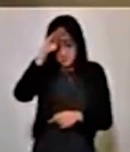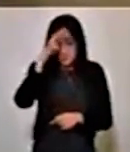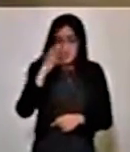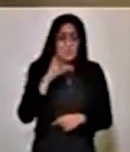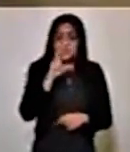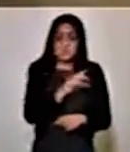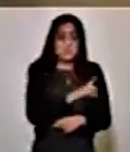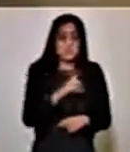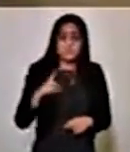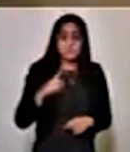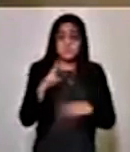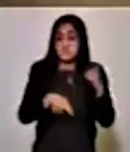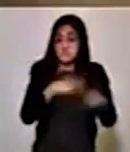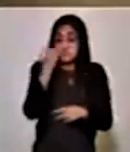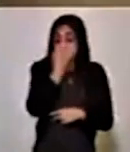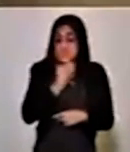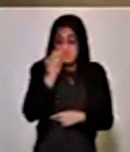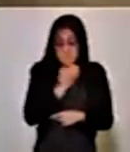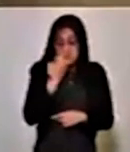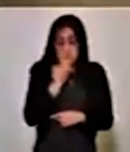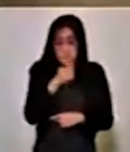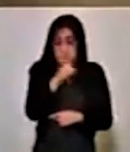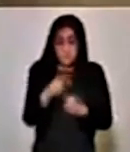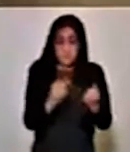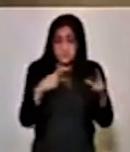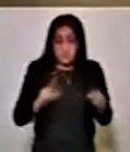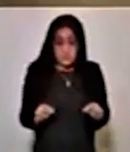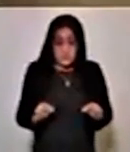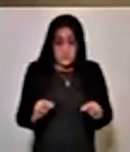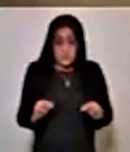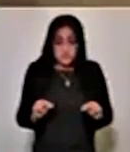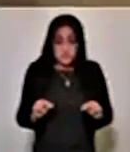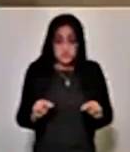que considere no debe de ir su hijo a clases presenciales,